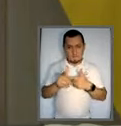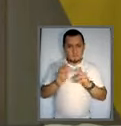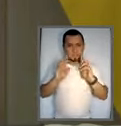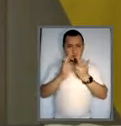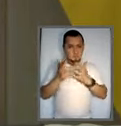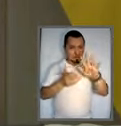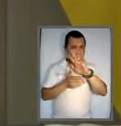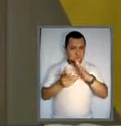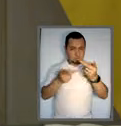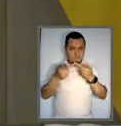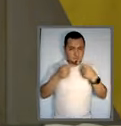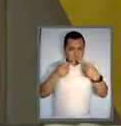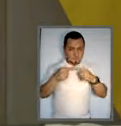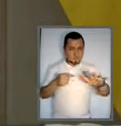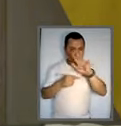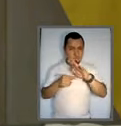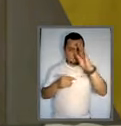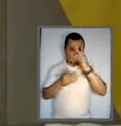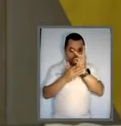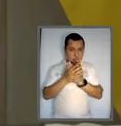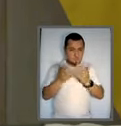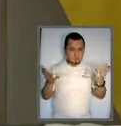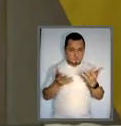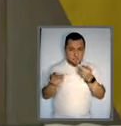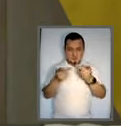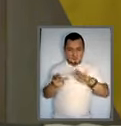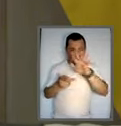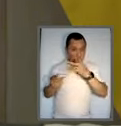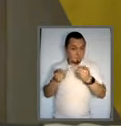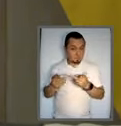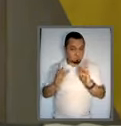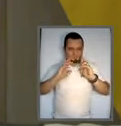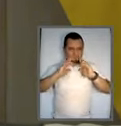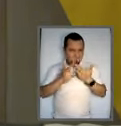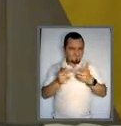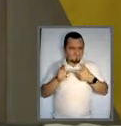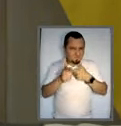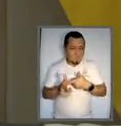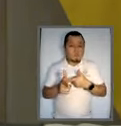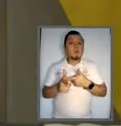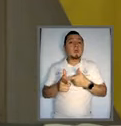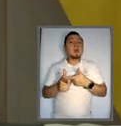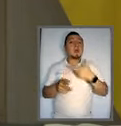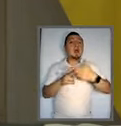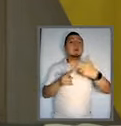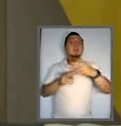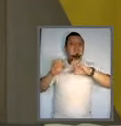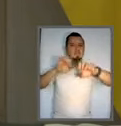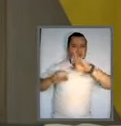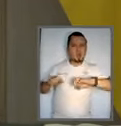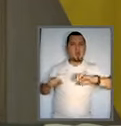mesa económica, porque parte de los protocolos que estamos estableciendo en la mesa y que van a ser suscritos por todos los organismos